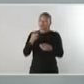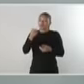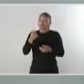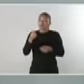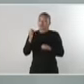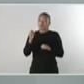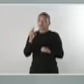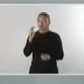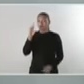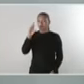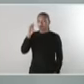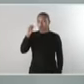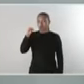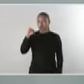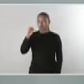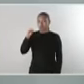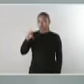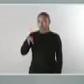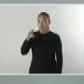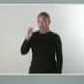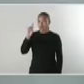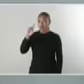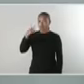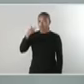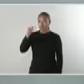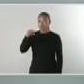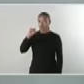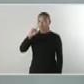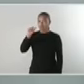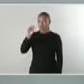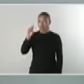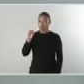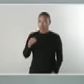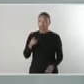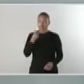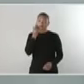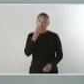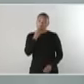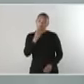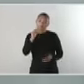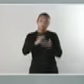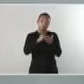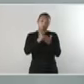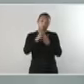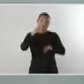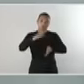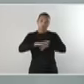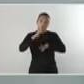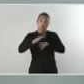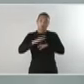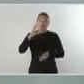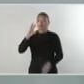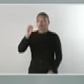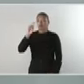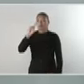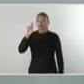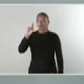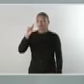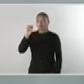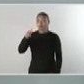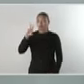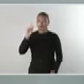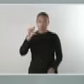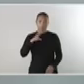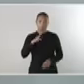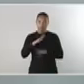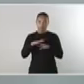déjeme decirles que en Tamaulipas no habrá más corrupción el próximo contralor del Estado no seguirá siendo el amigo